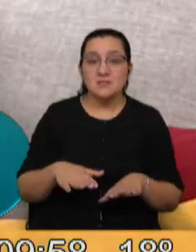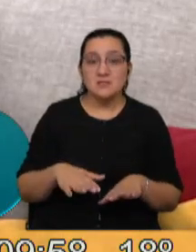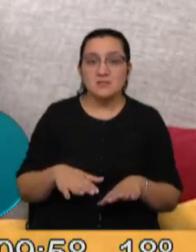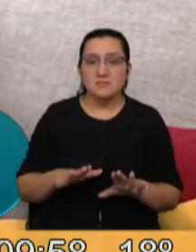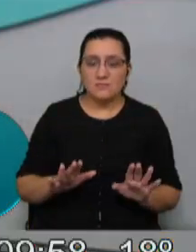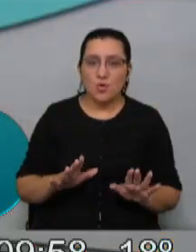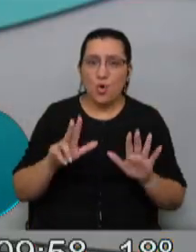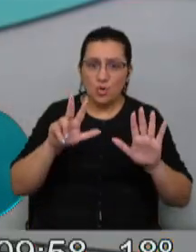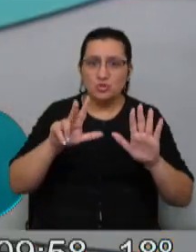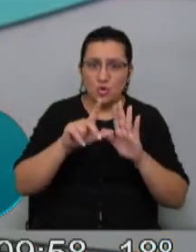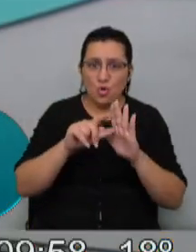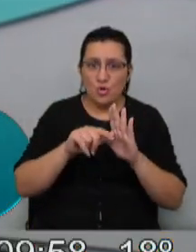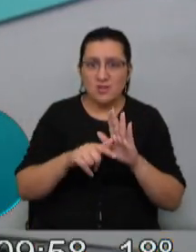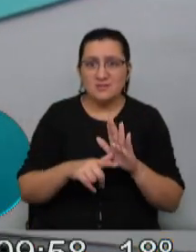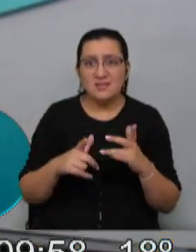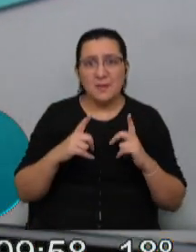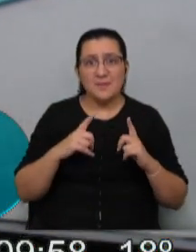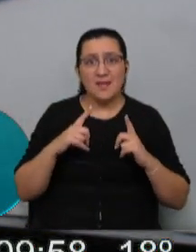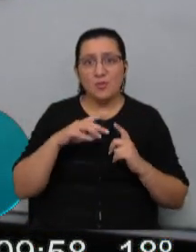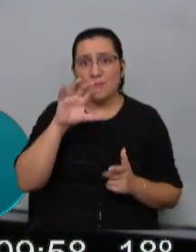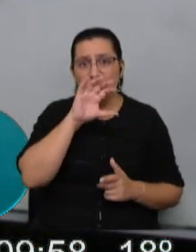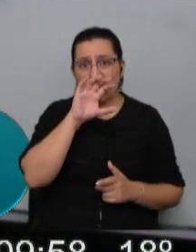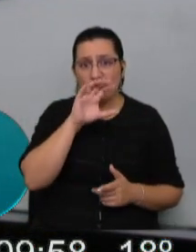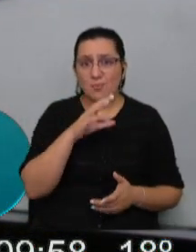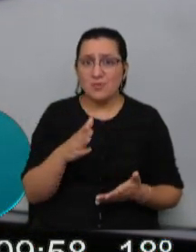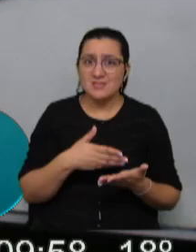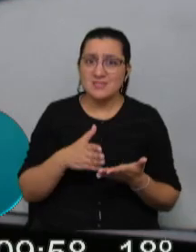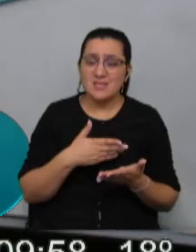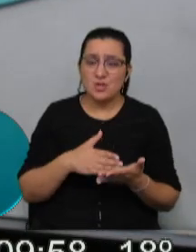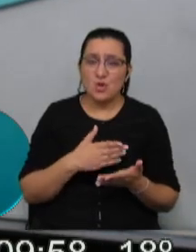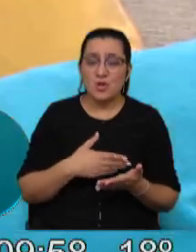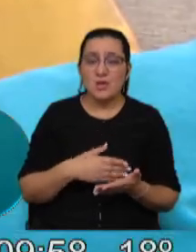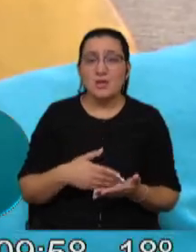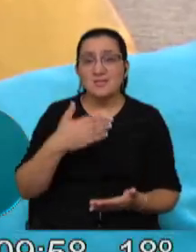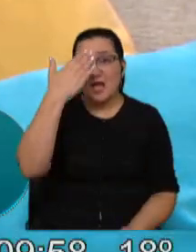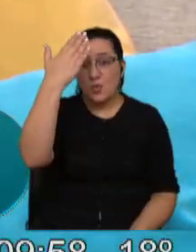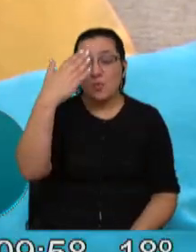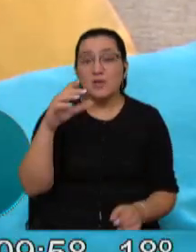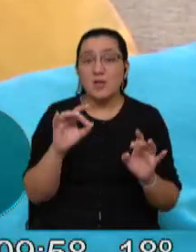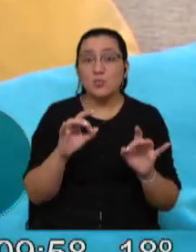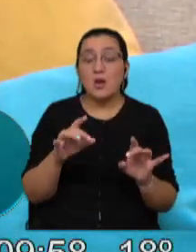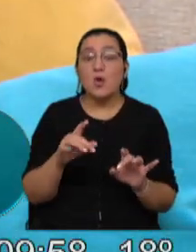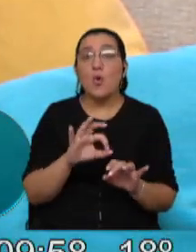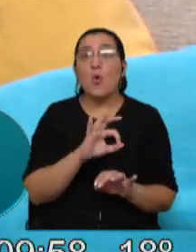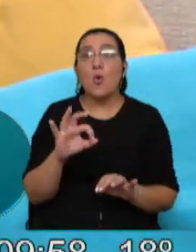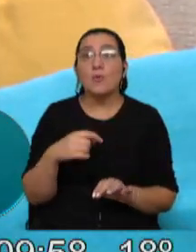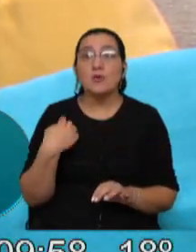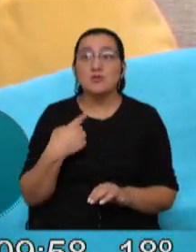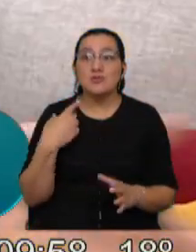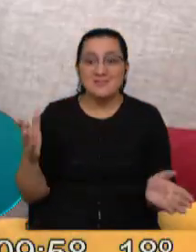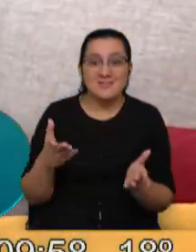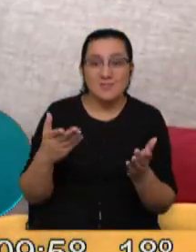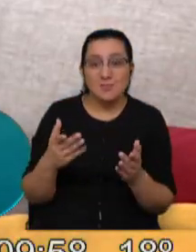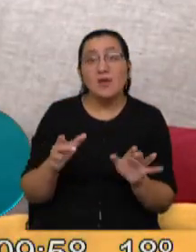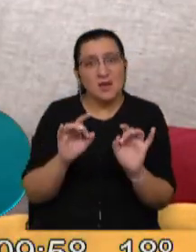pobre... 8 horas hace que te está esperando. Pero, pobrecito. ¿Él saluda porque es natural o porque nosotros se lo incentivamos? No, o sea, más allá de que nosotros incentivamos,